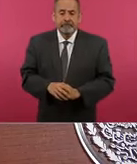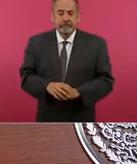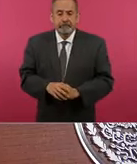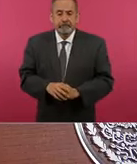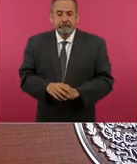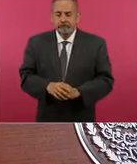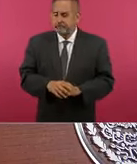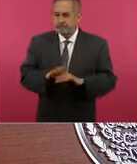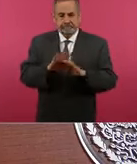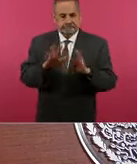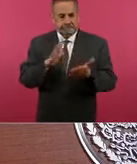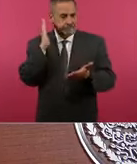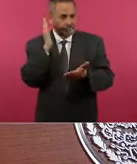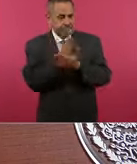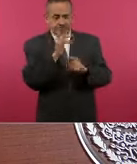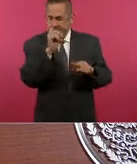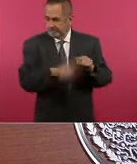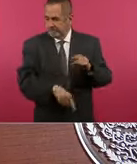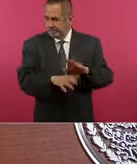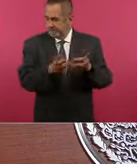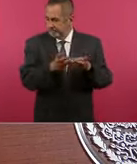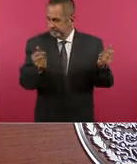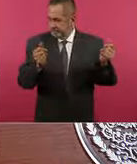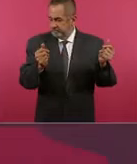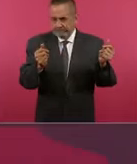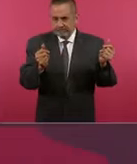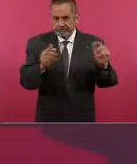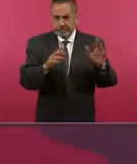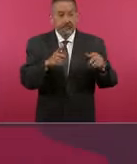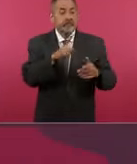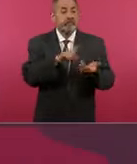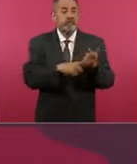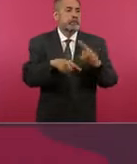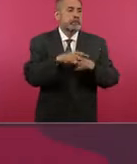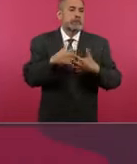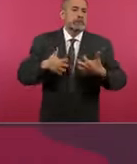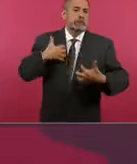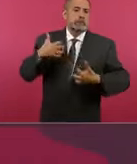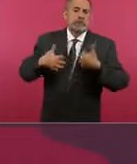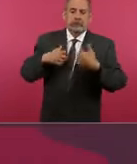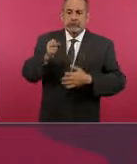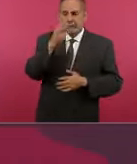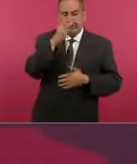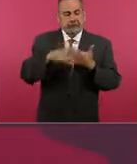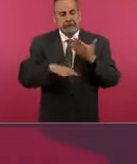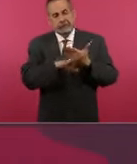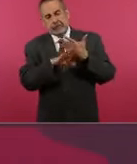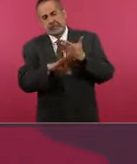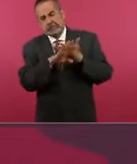Entonces eso ya no existe, les molesta, los tenemos en contra,